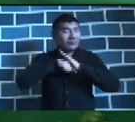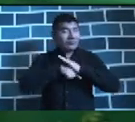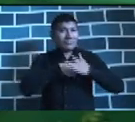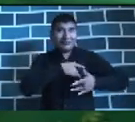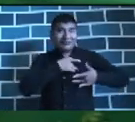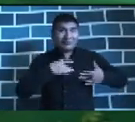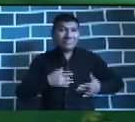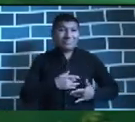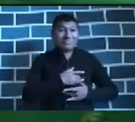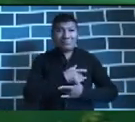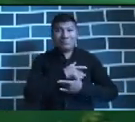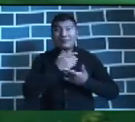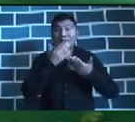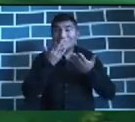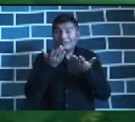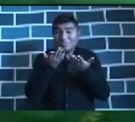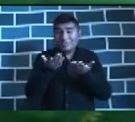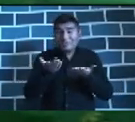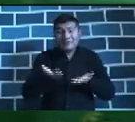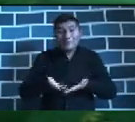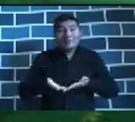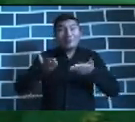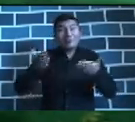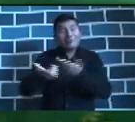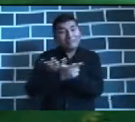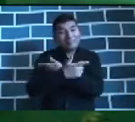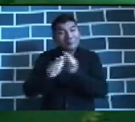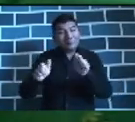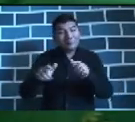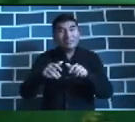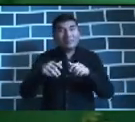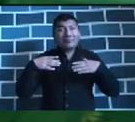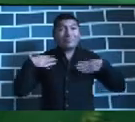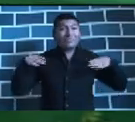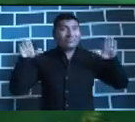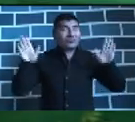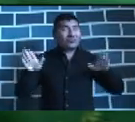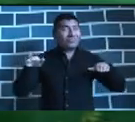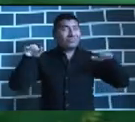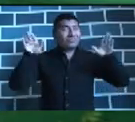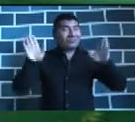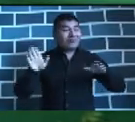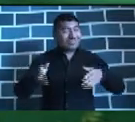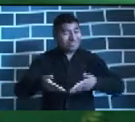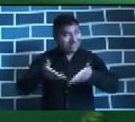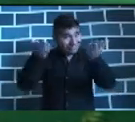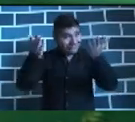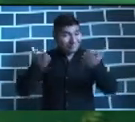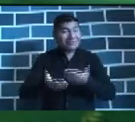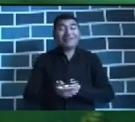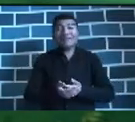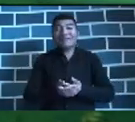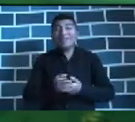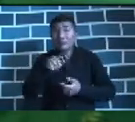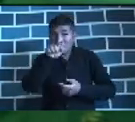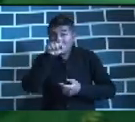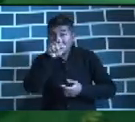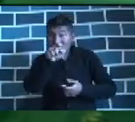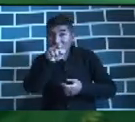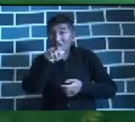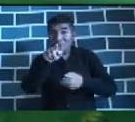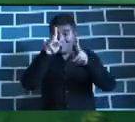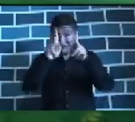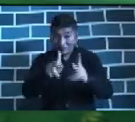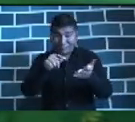corazón hay que dejarlos volar hay que dejarlos volar y si tú eres de esas